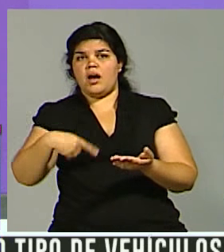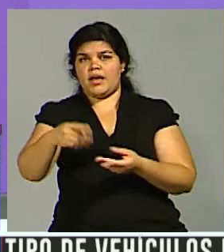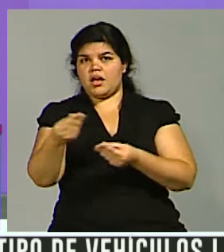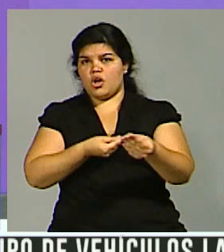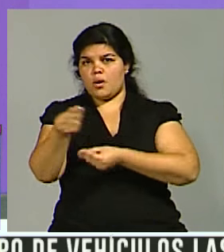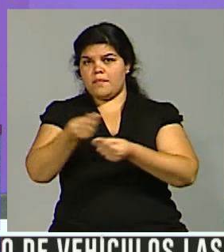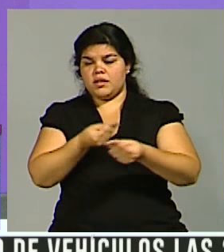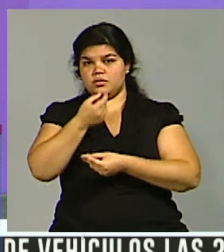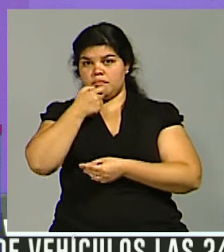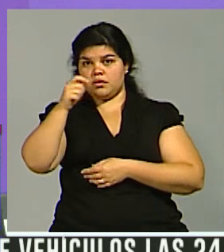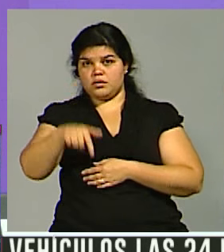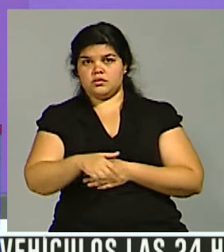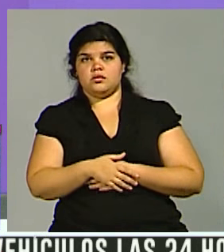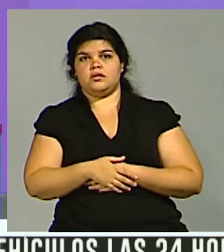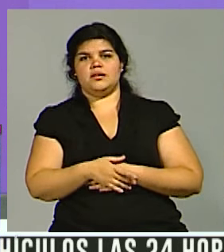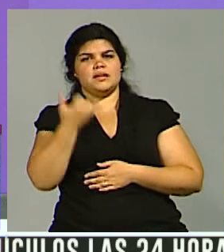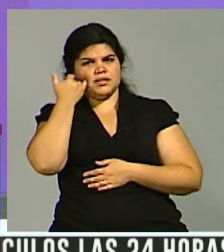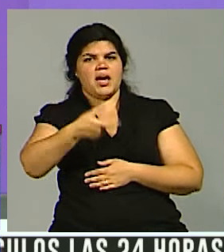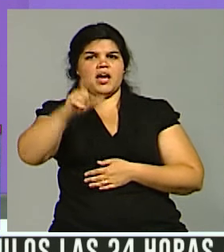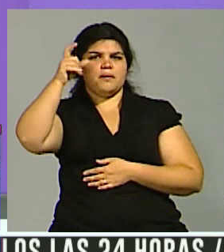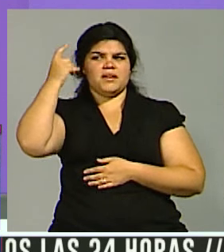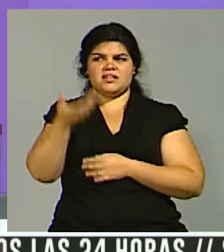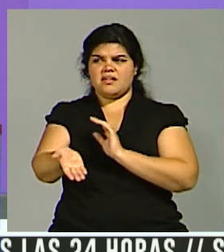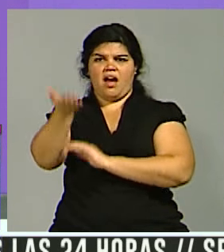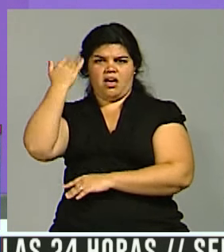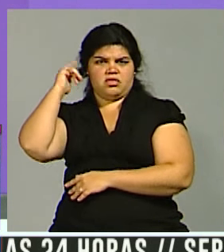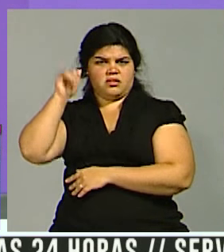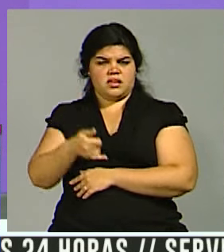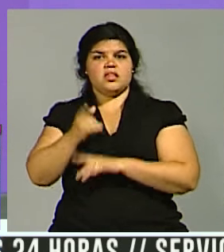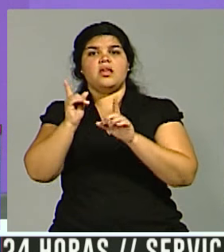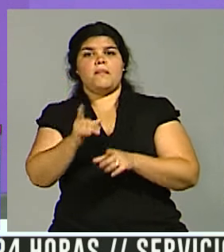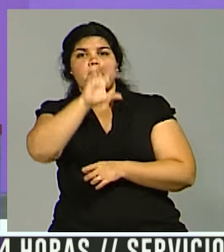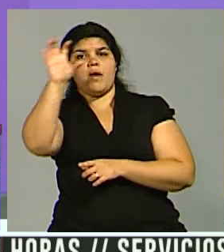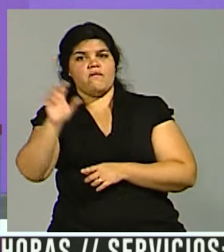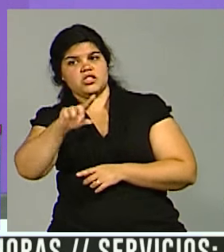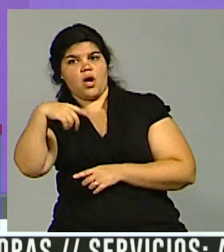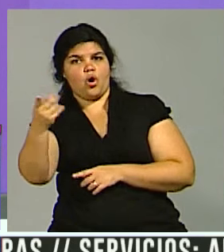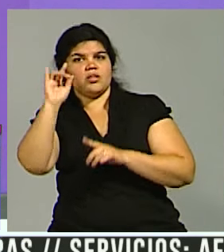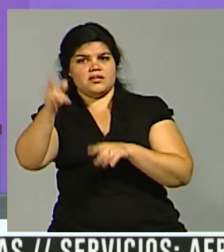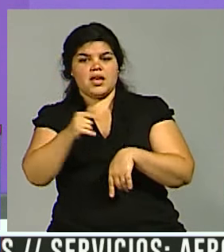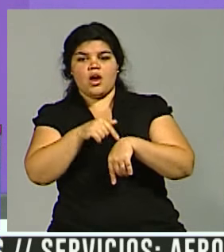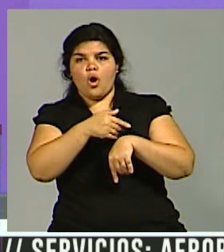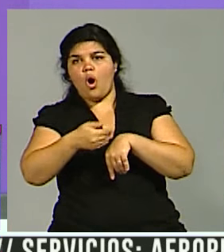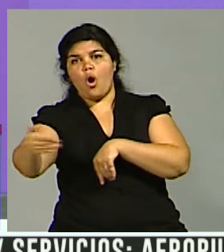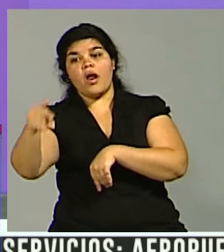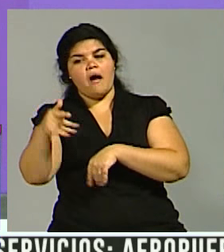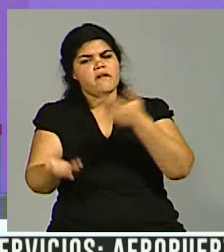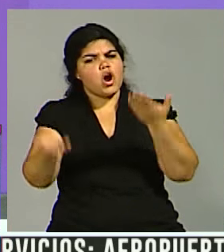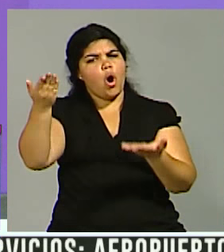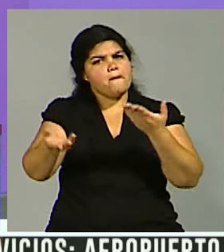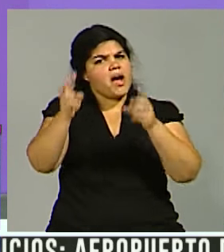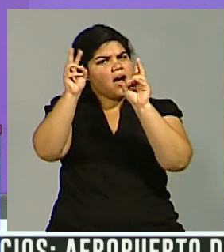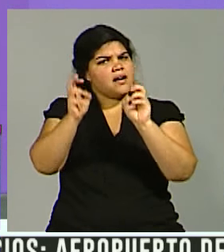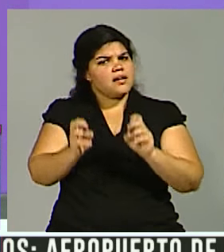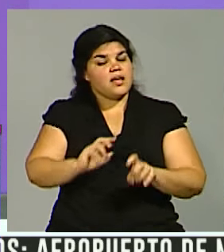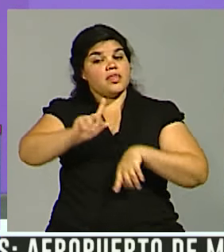en nuestra provincia. Han habido experiencias en el pasado y también hay otras provincias que tienen un horario extendido, así que habría que comparar, analizar y después